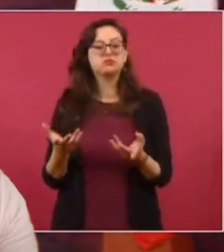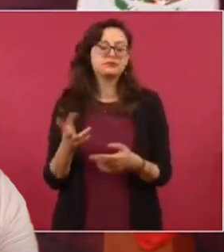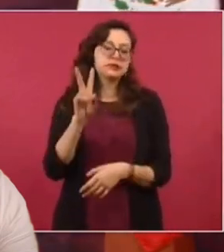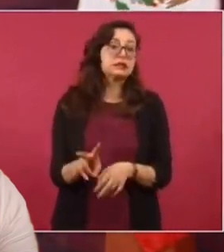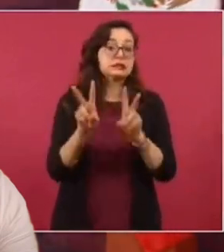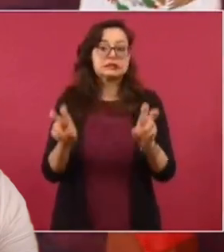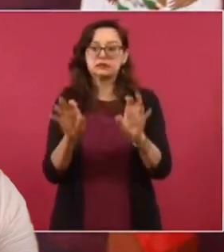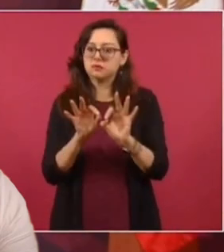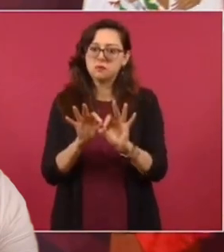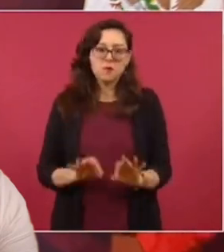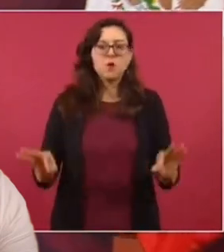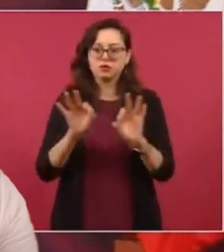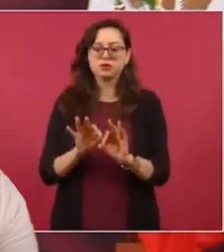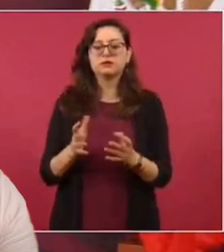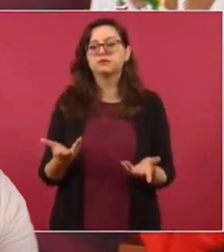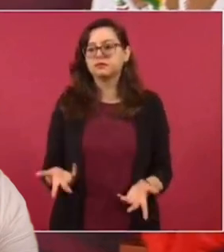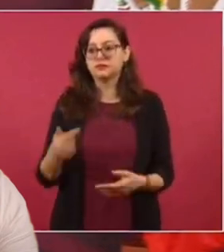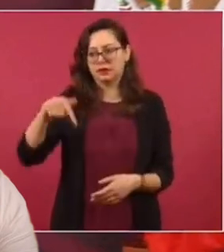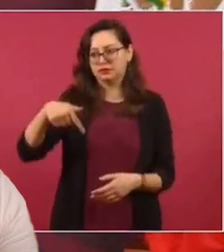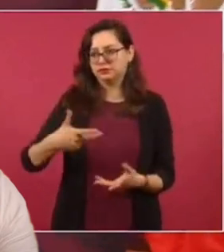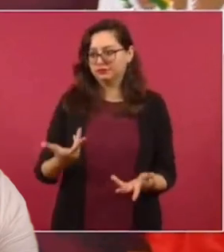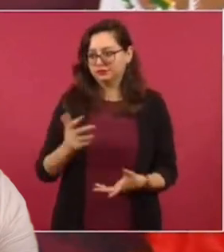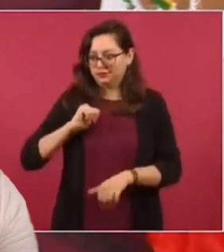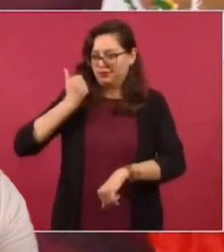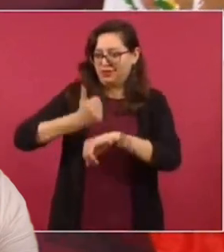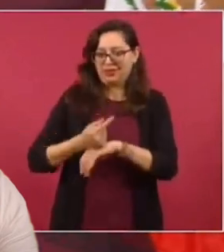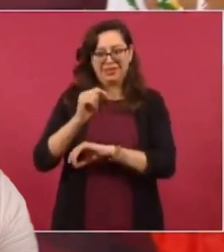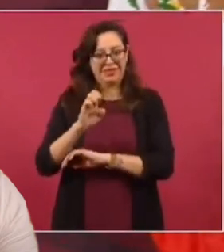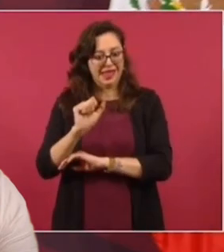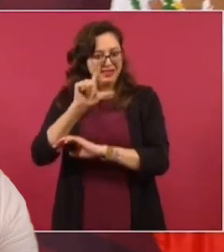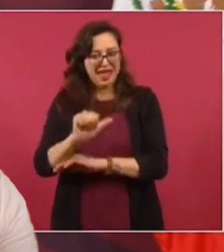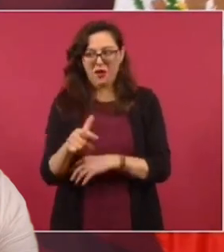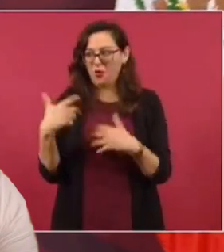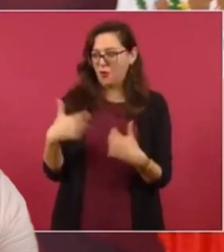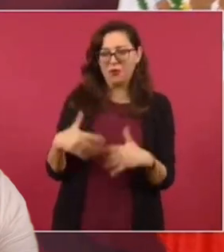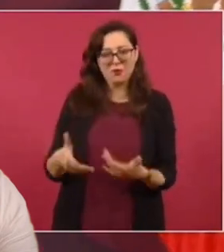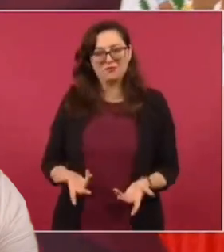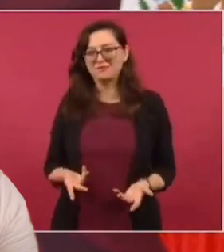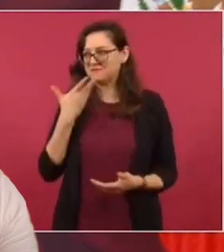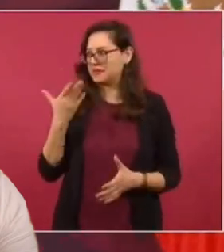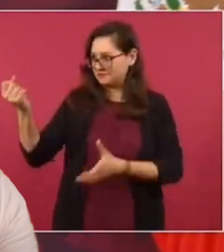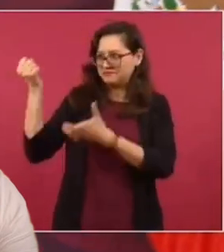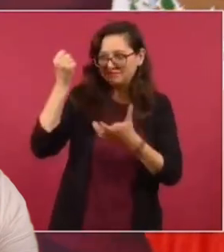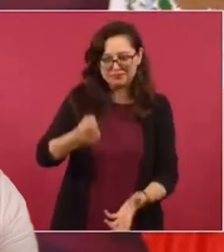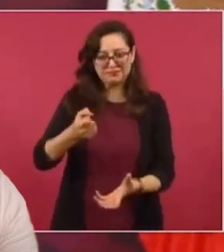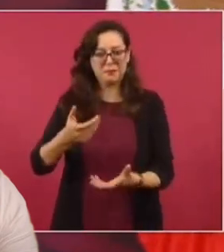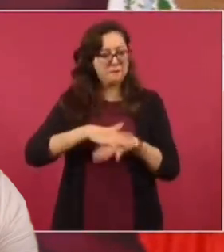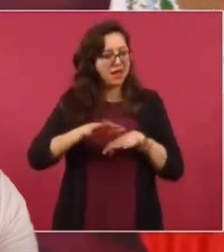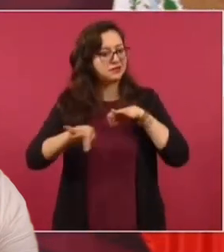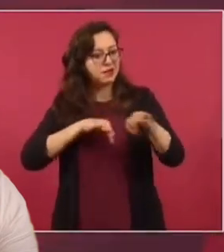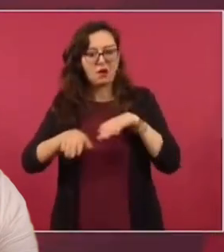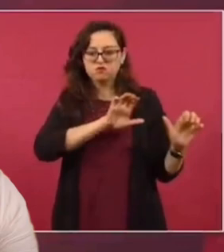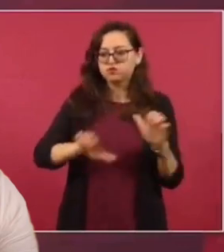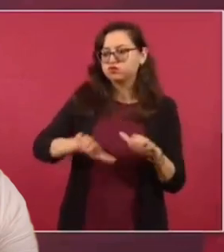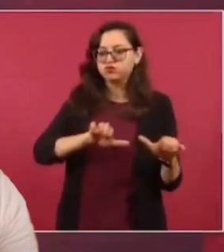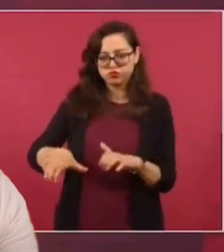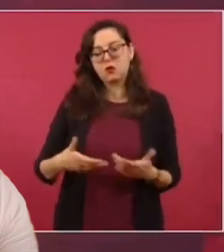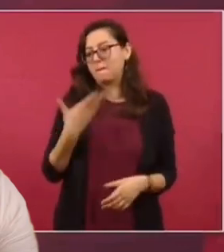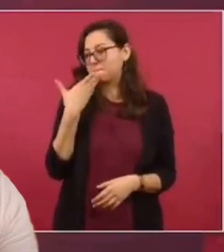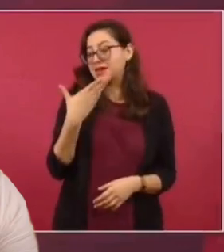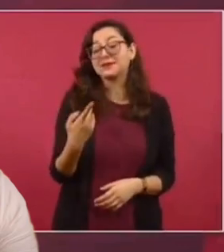mucho el que se invierta en el país, porque significa la creación de empleos, pero queremos